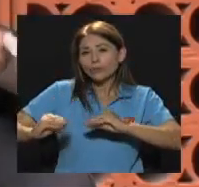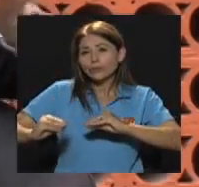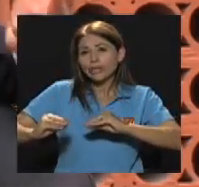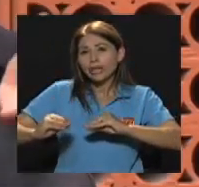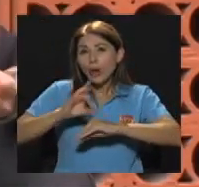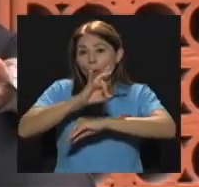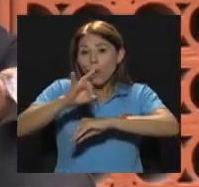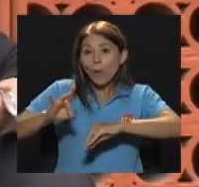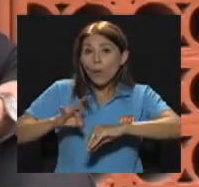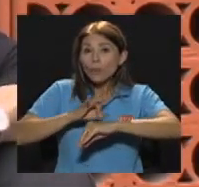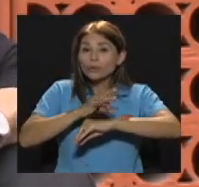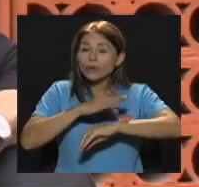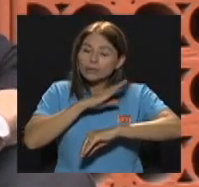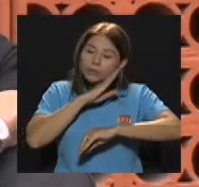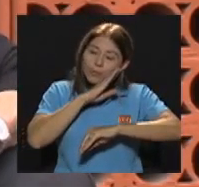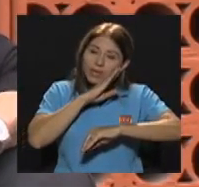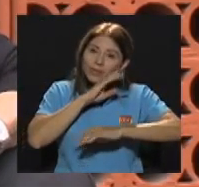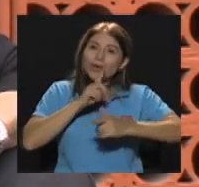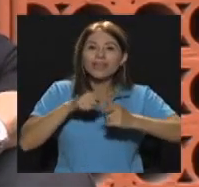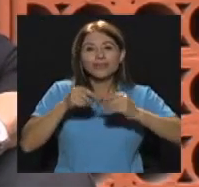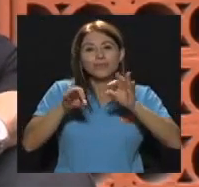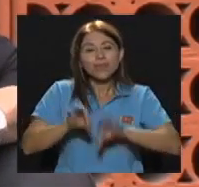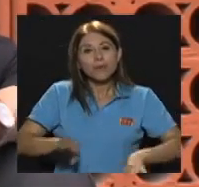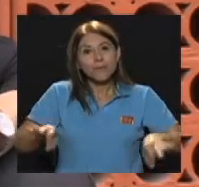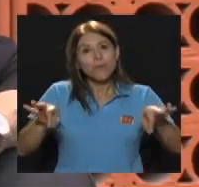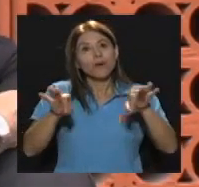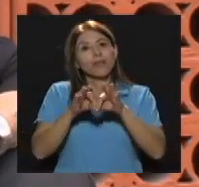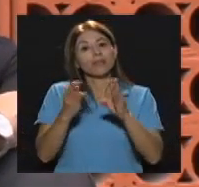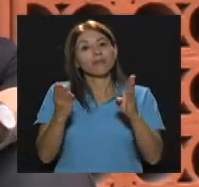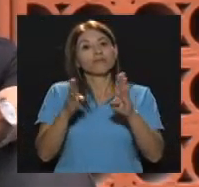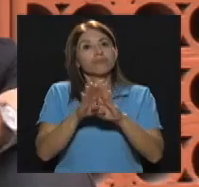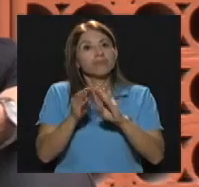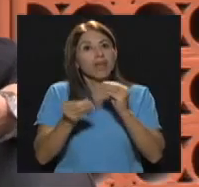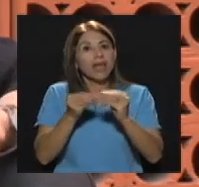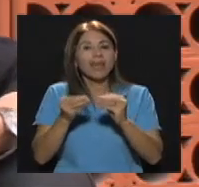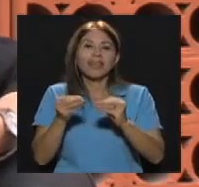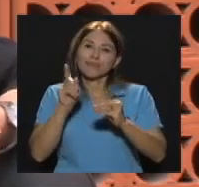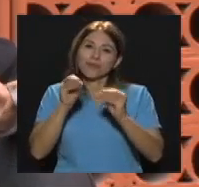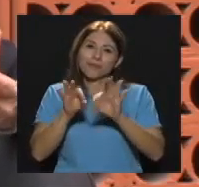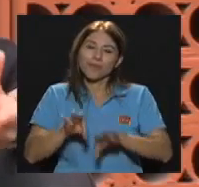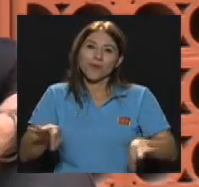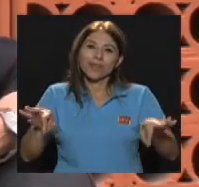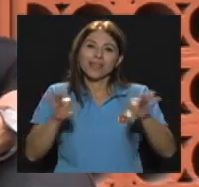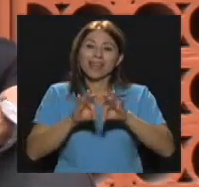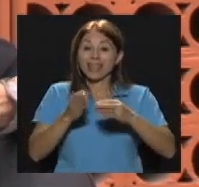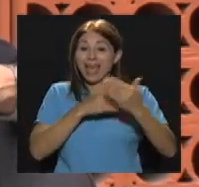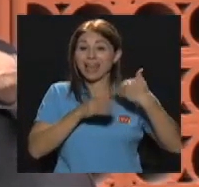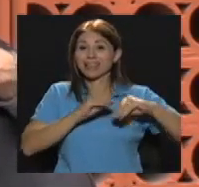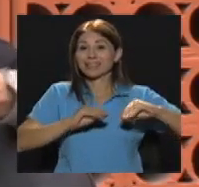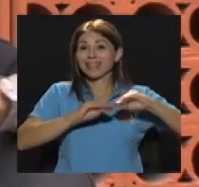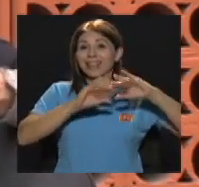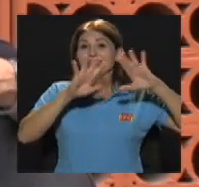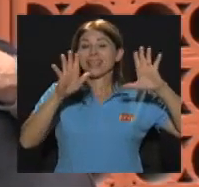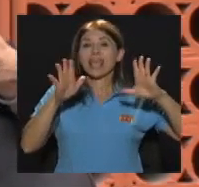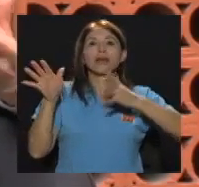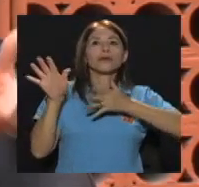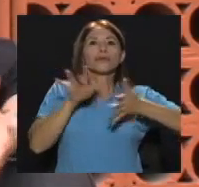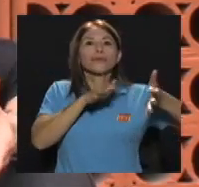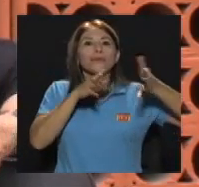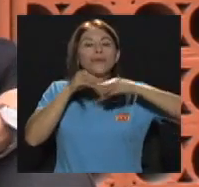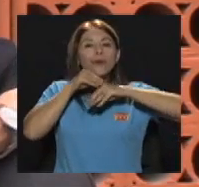que tengan ventilación cruzada, lo que les explicaba anteriormente, es fundamental para tener una noche no calurosa, no tener